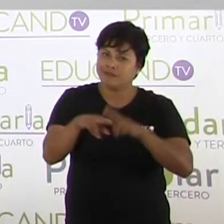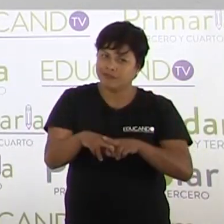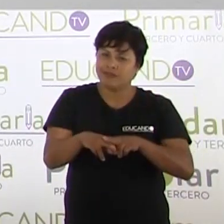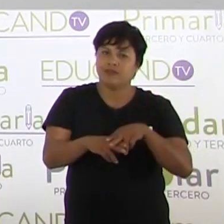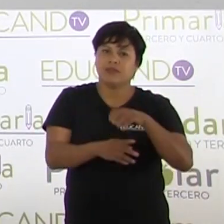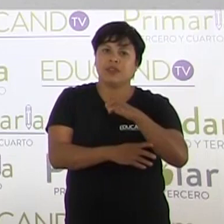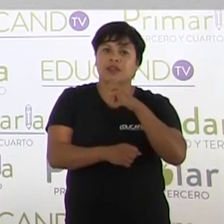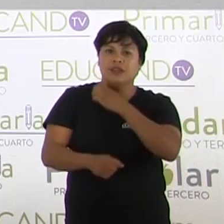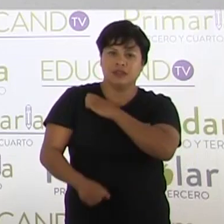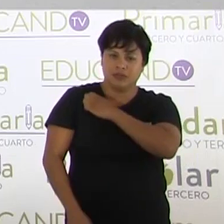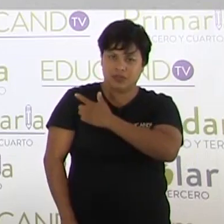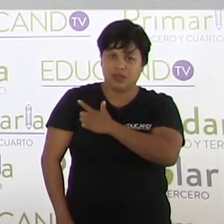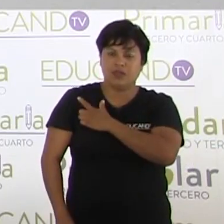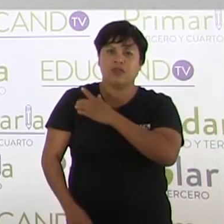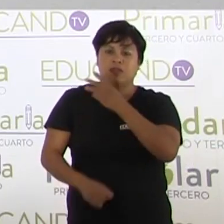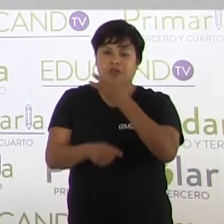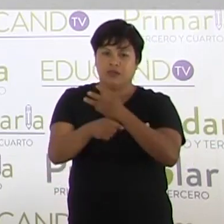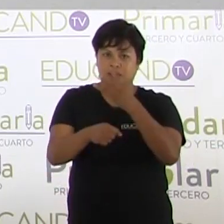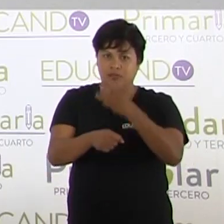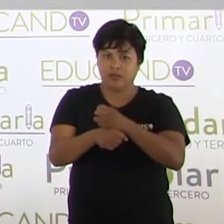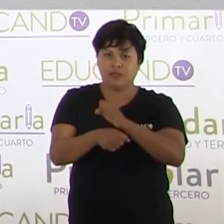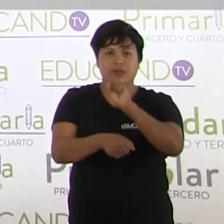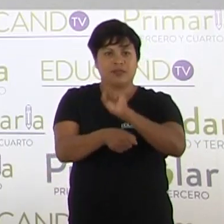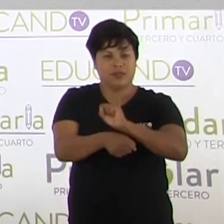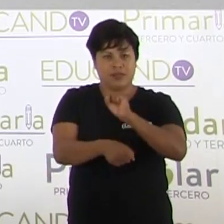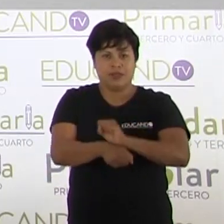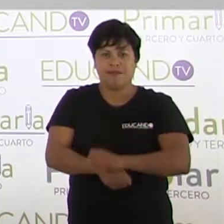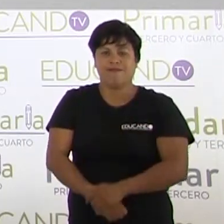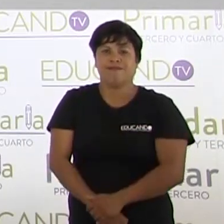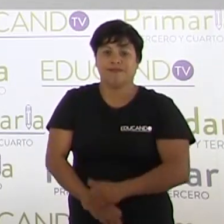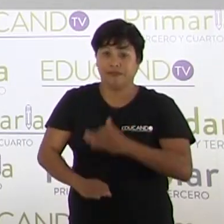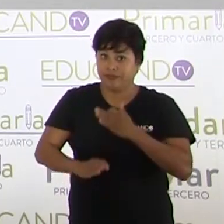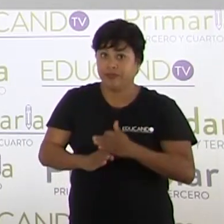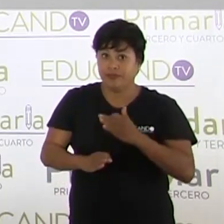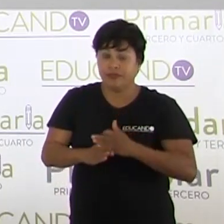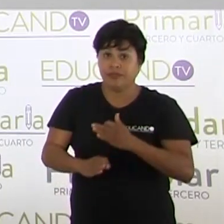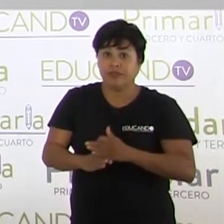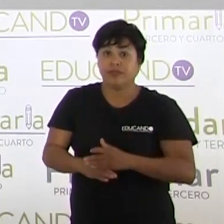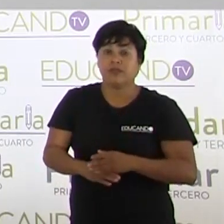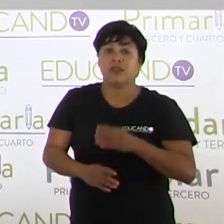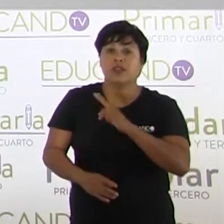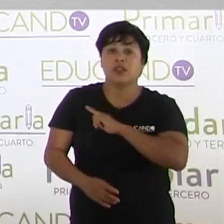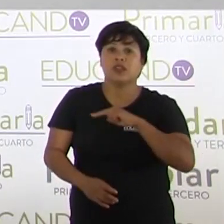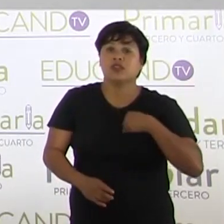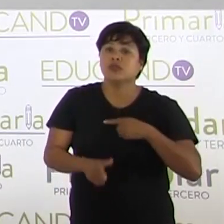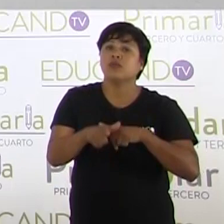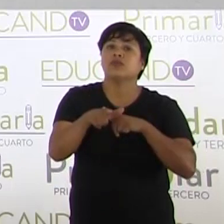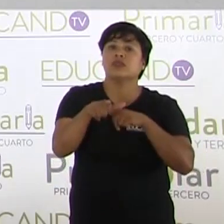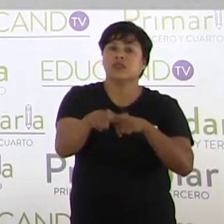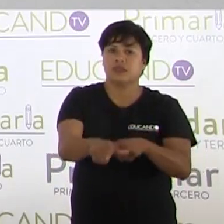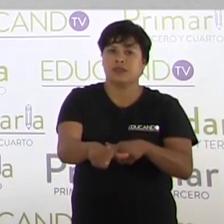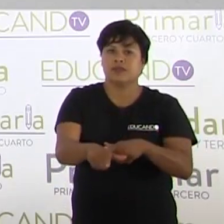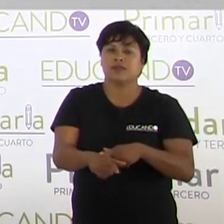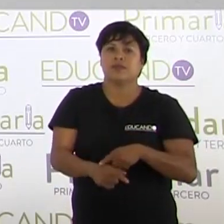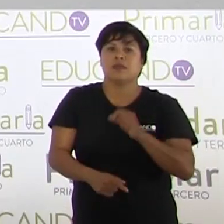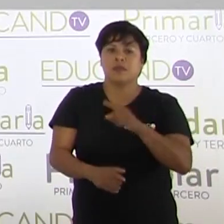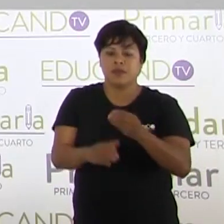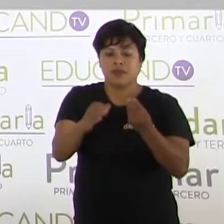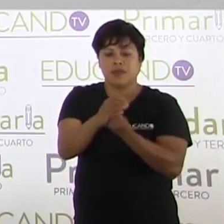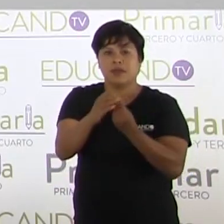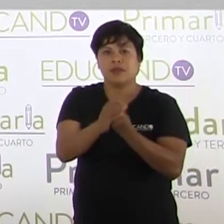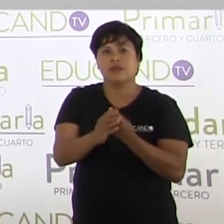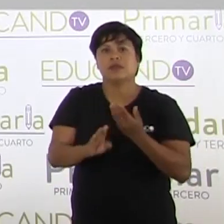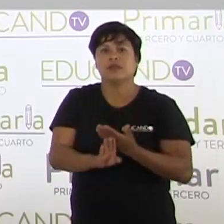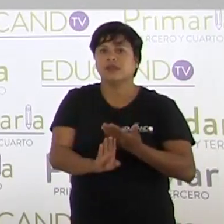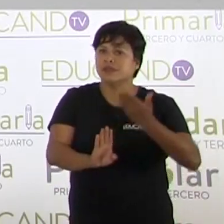de Español, tercer grado, nivel secundaria. El día de hoy vamos a continuar con un tema